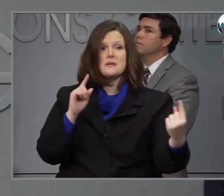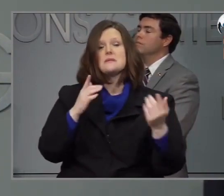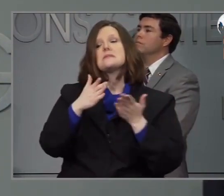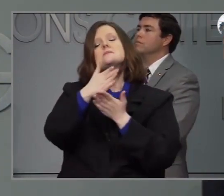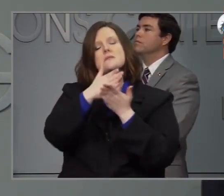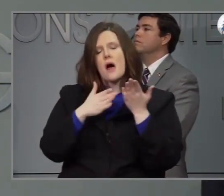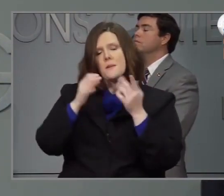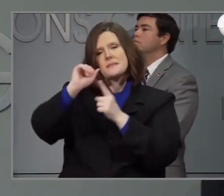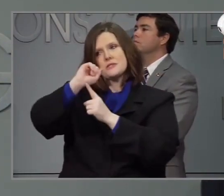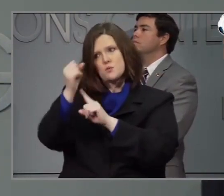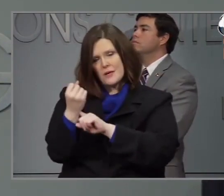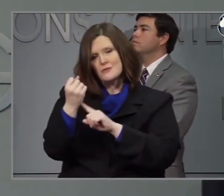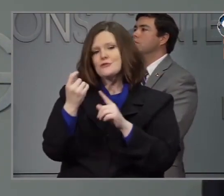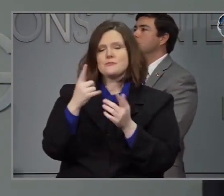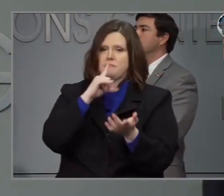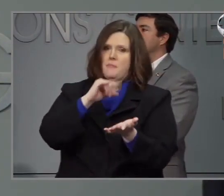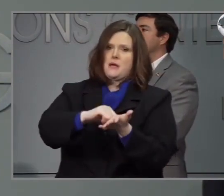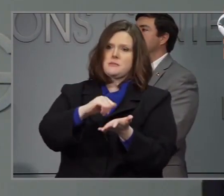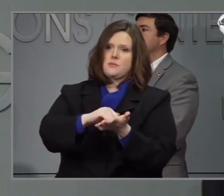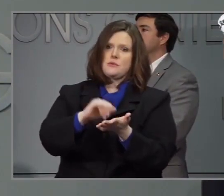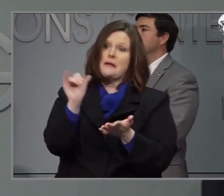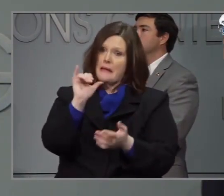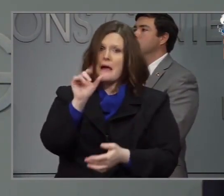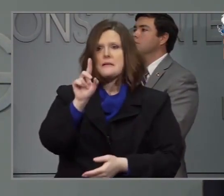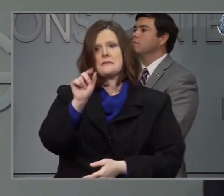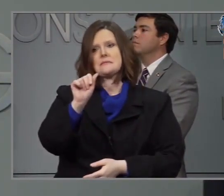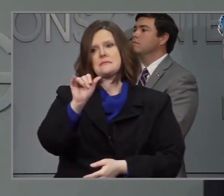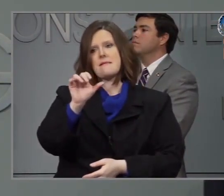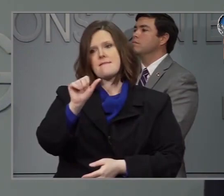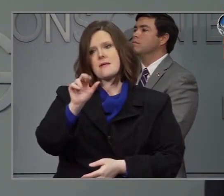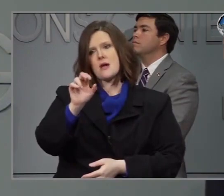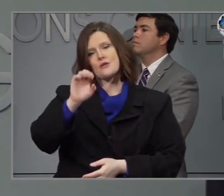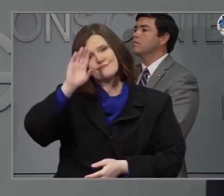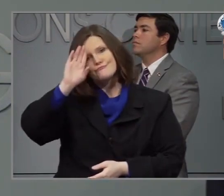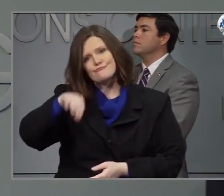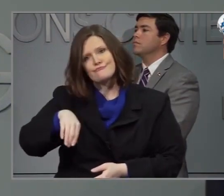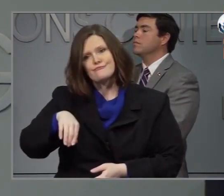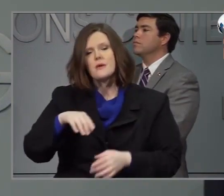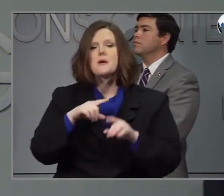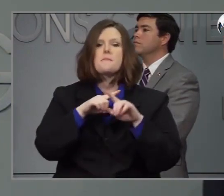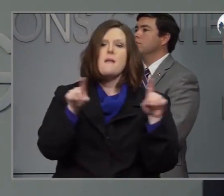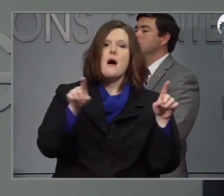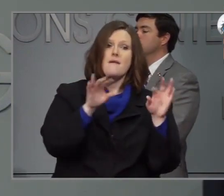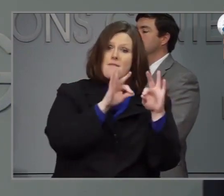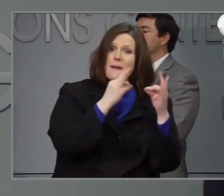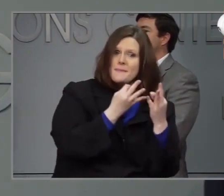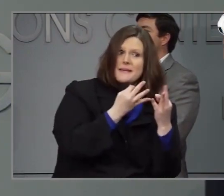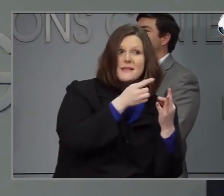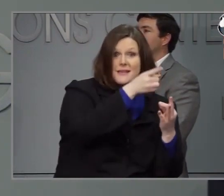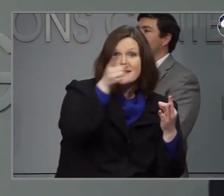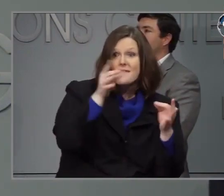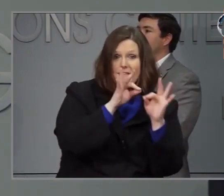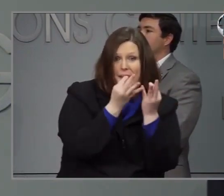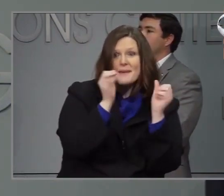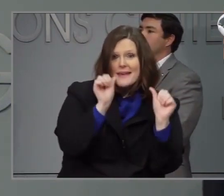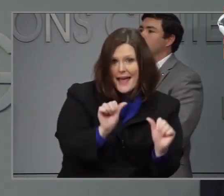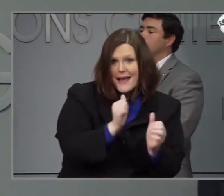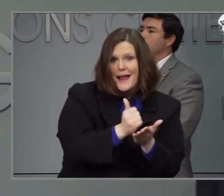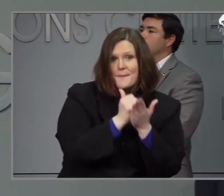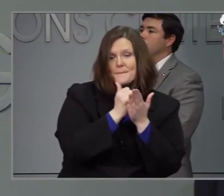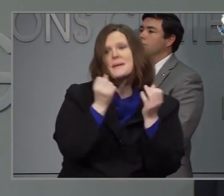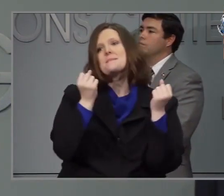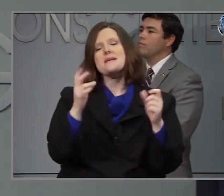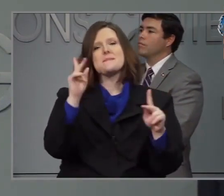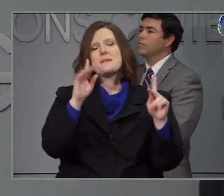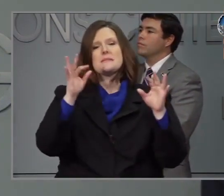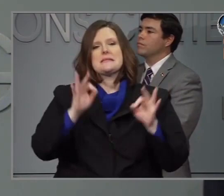virtualmente imposible en algunos lugares críticos como guarderías pero las familias les pueden ayudar muchas